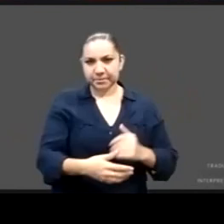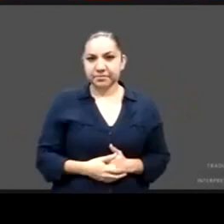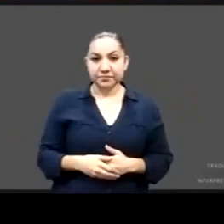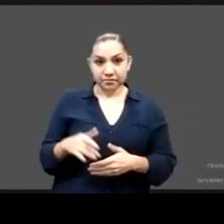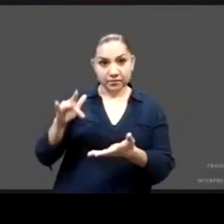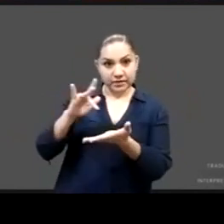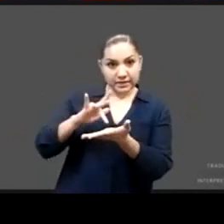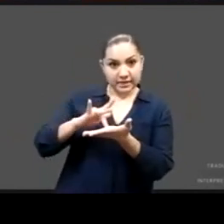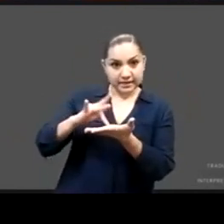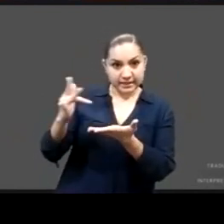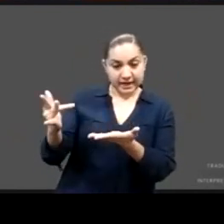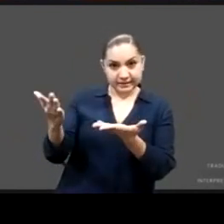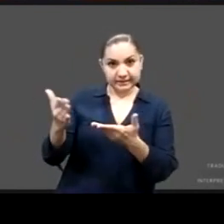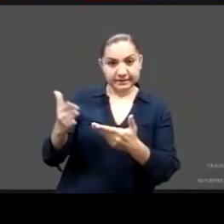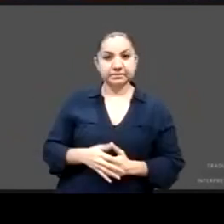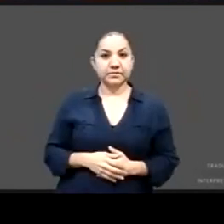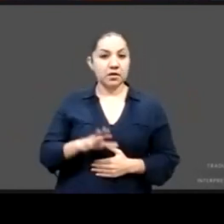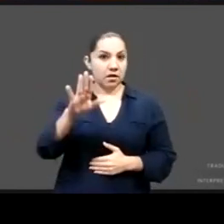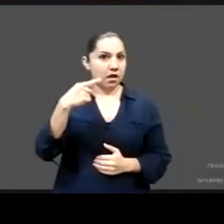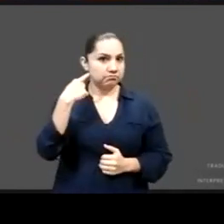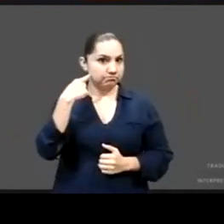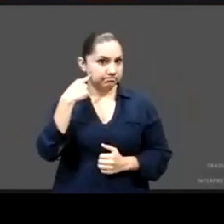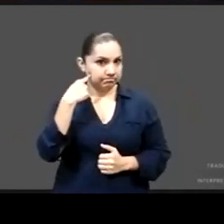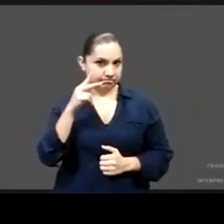Primero compruebo que se escucha bien el audio.